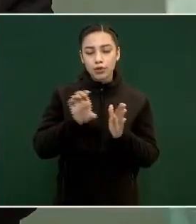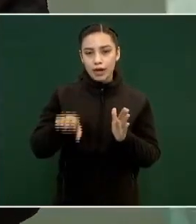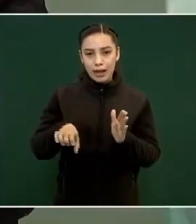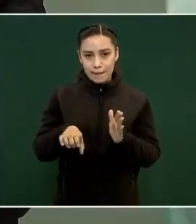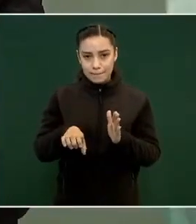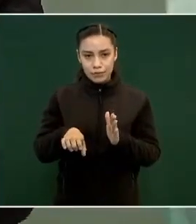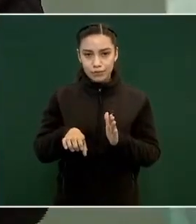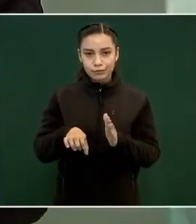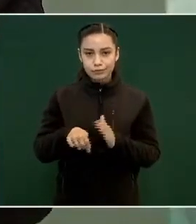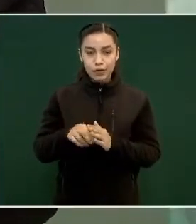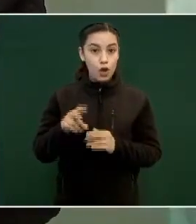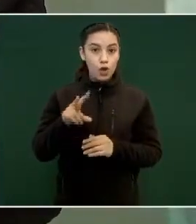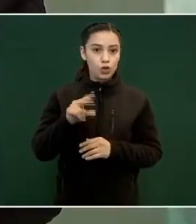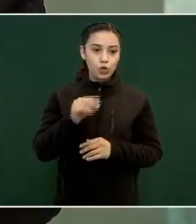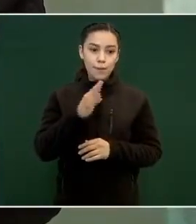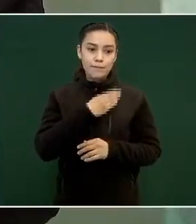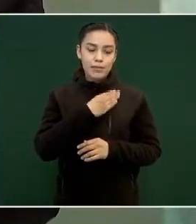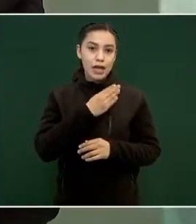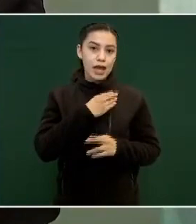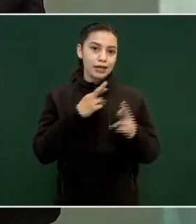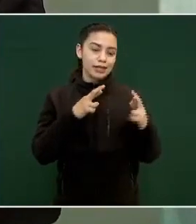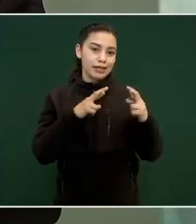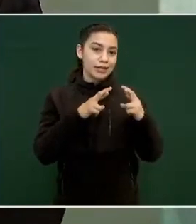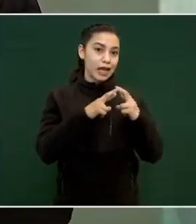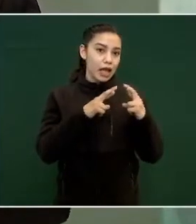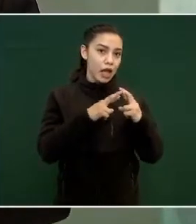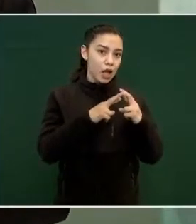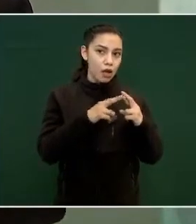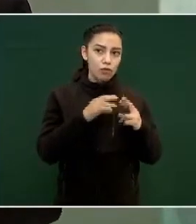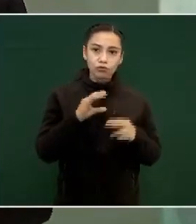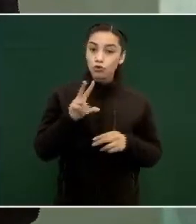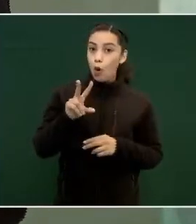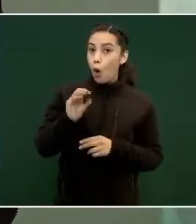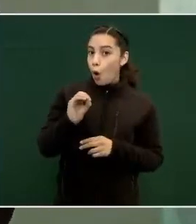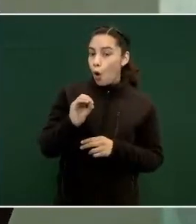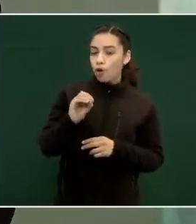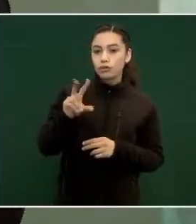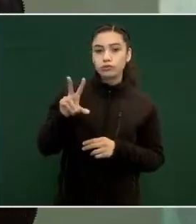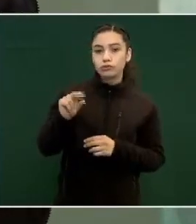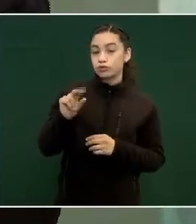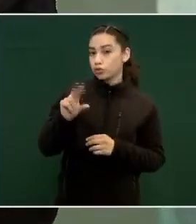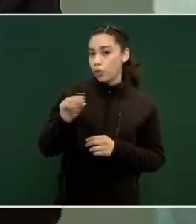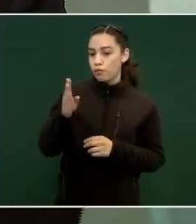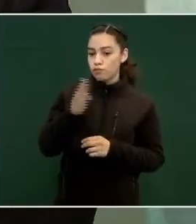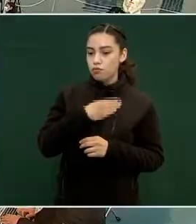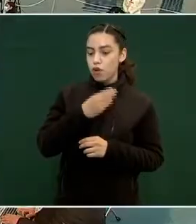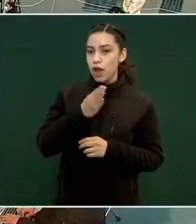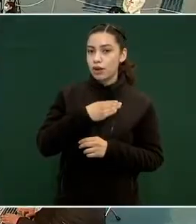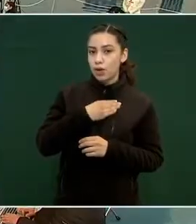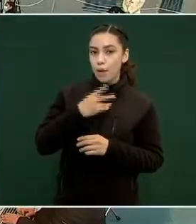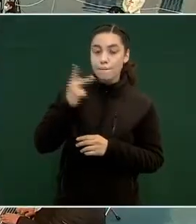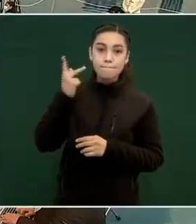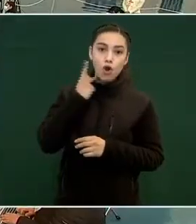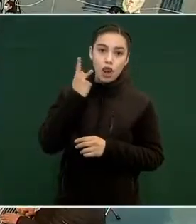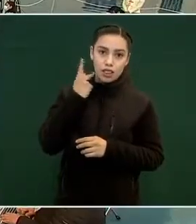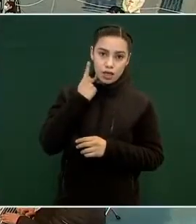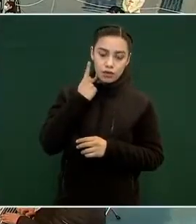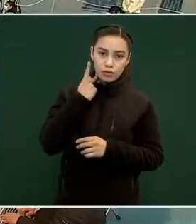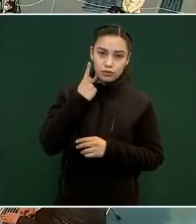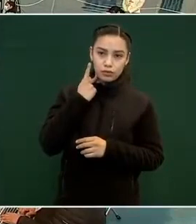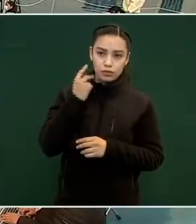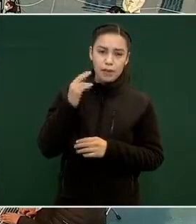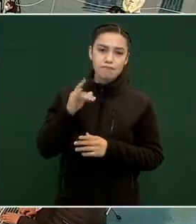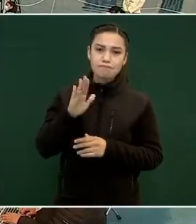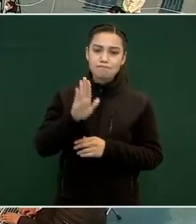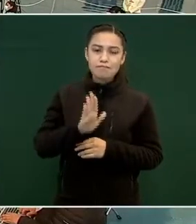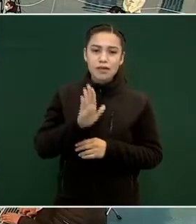ni es buen religioso, ni es buen político, un corrupto,